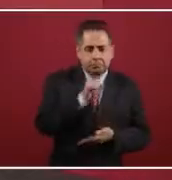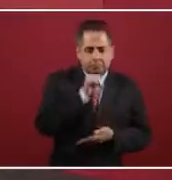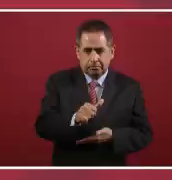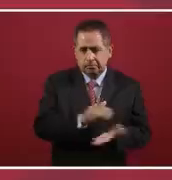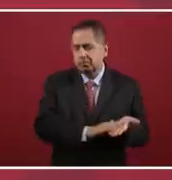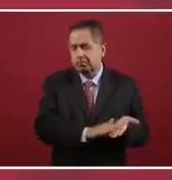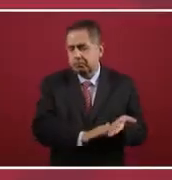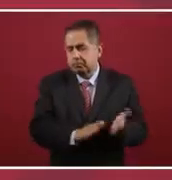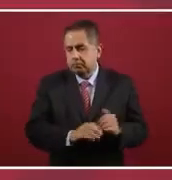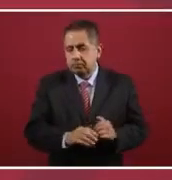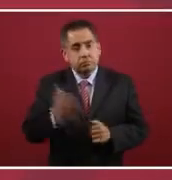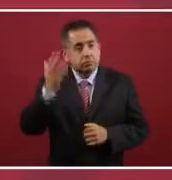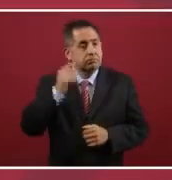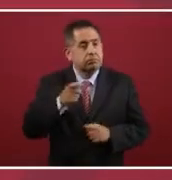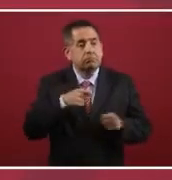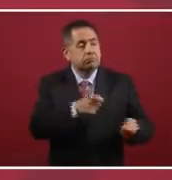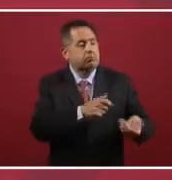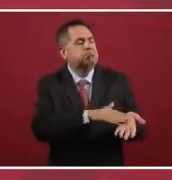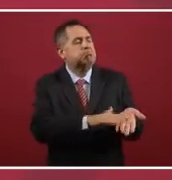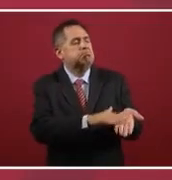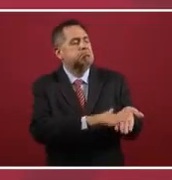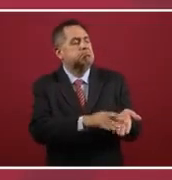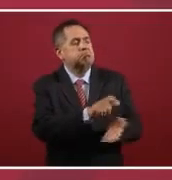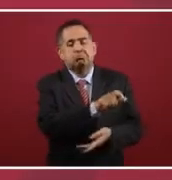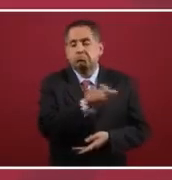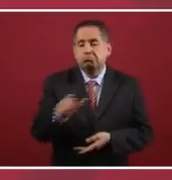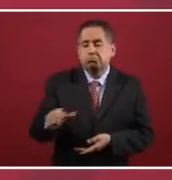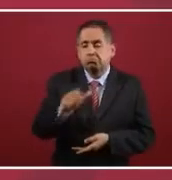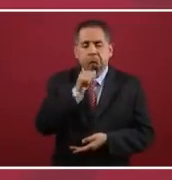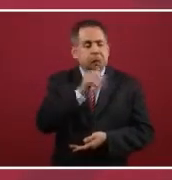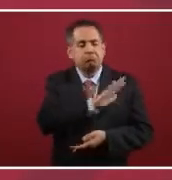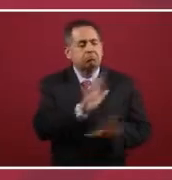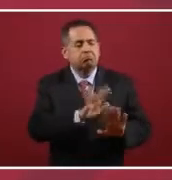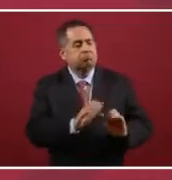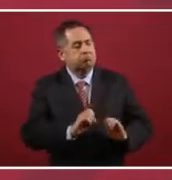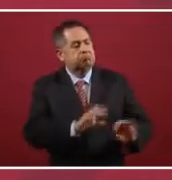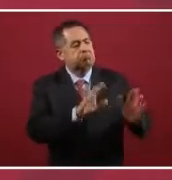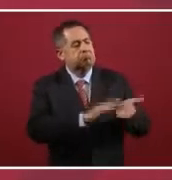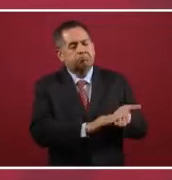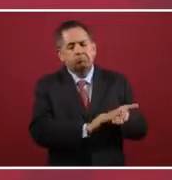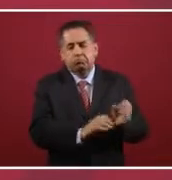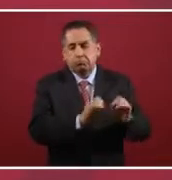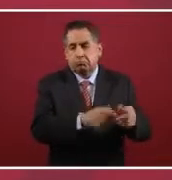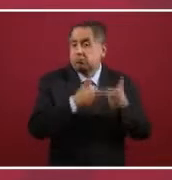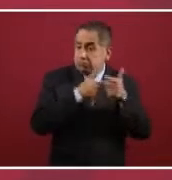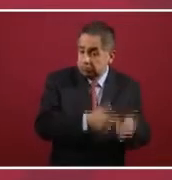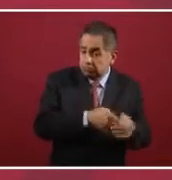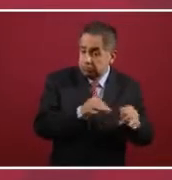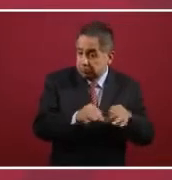se les condonaban los impuestos y seguían teniendo las concesiones.